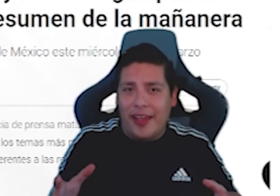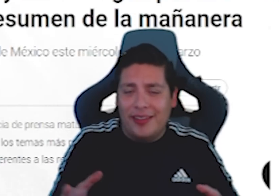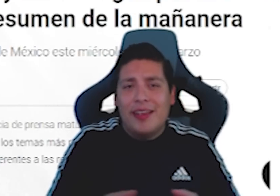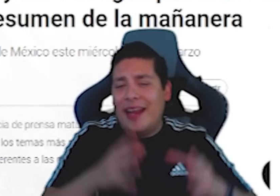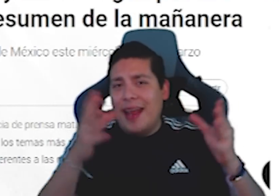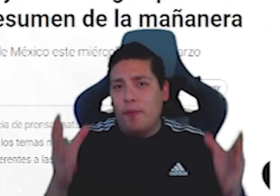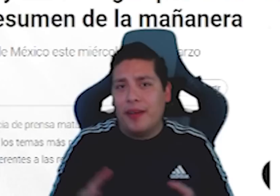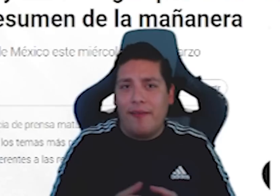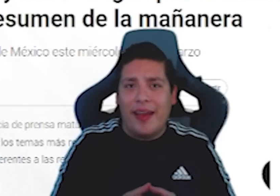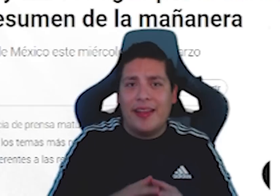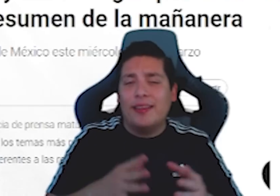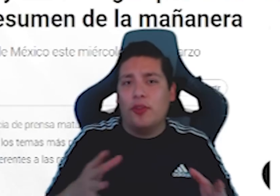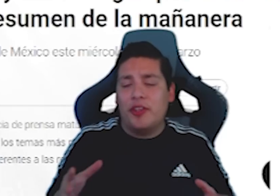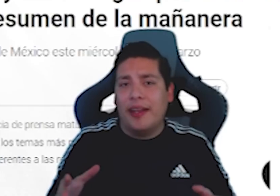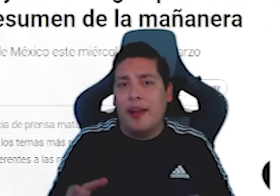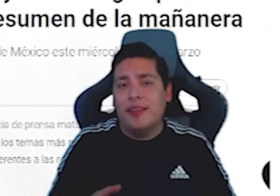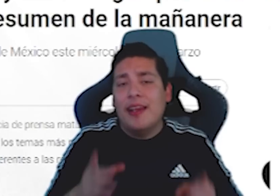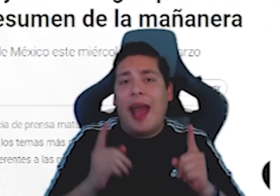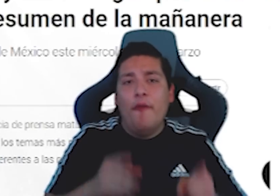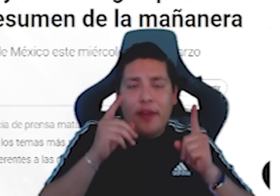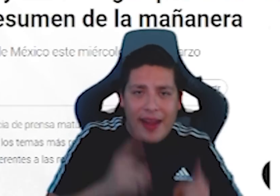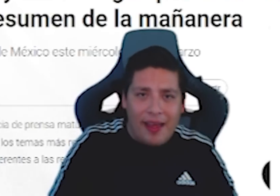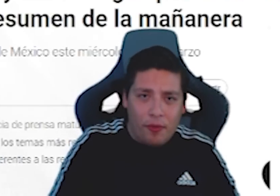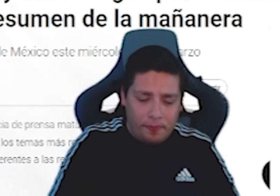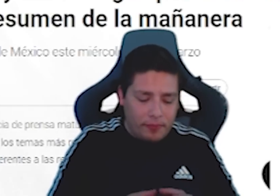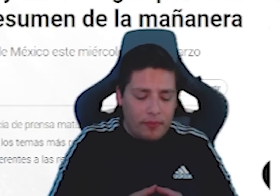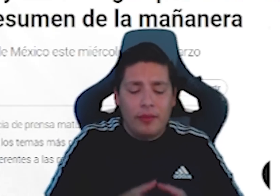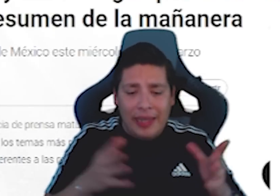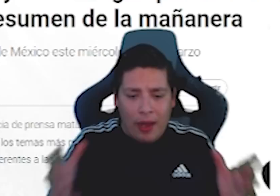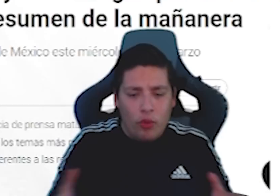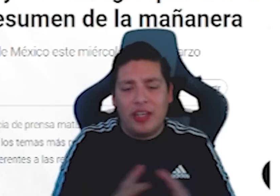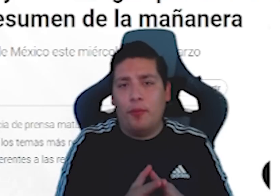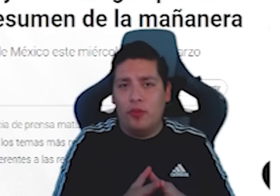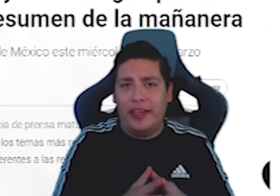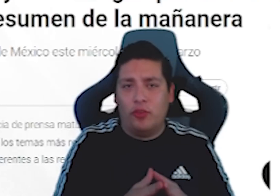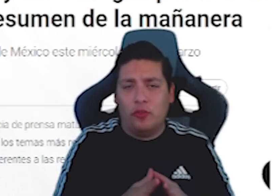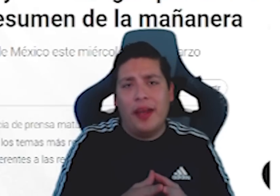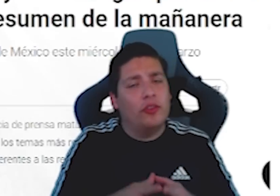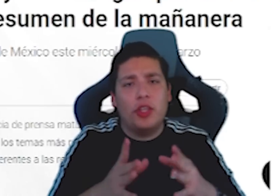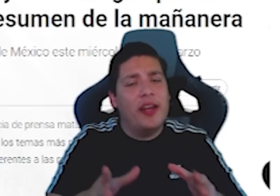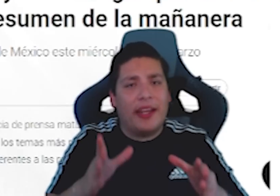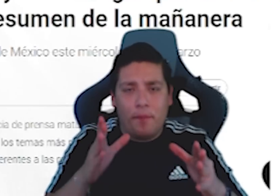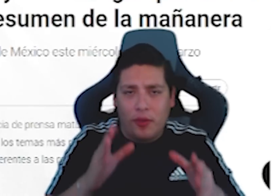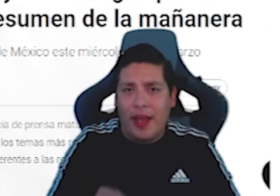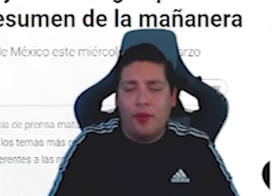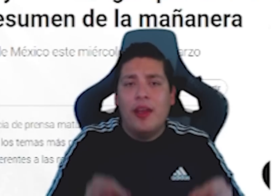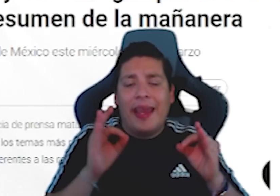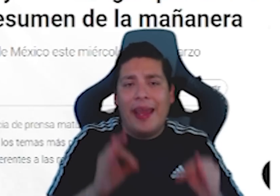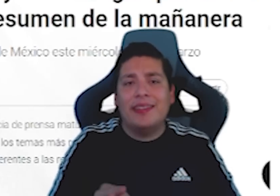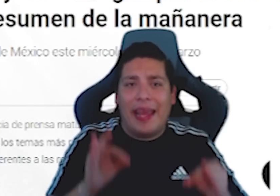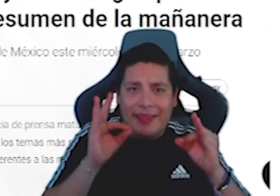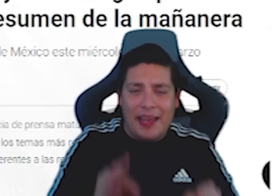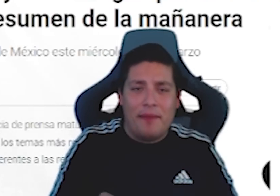Marco Cortés, Kenia López Rabadán y Xochitl Gálvez, han frenado la lucha por los derechos humanos, y un ejemplo